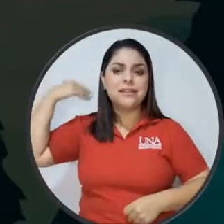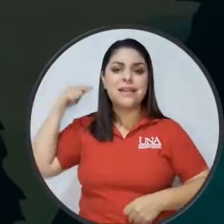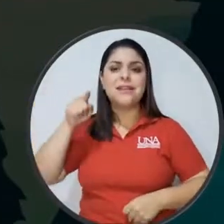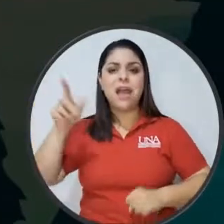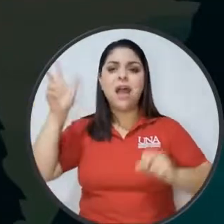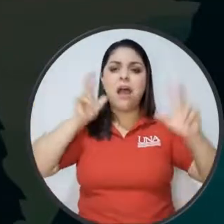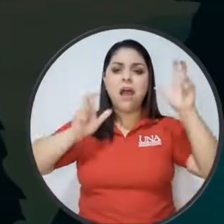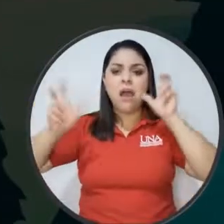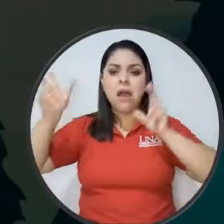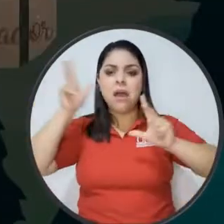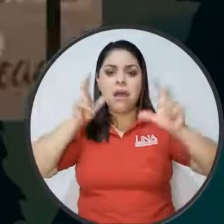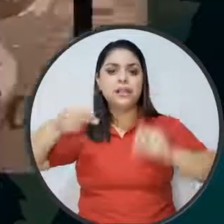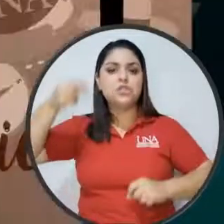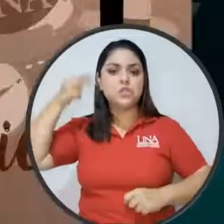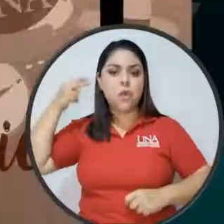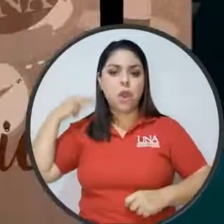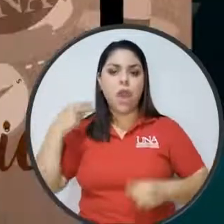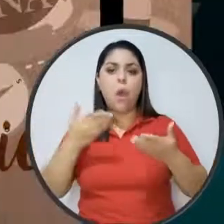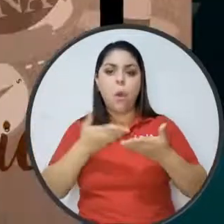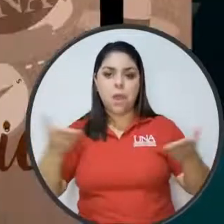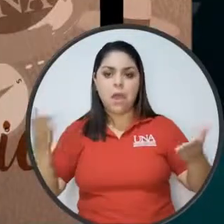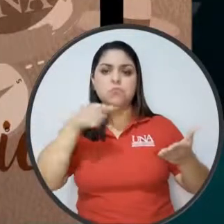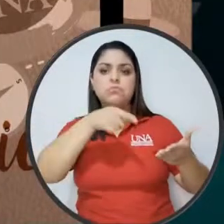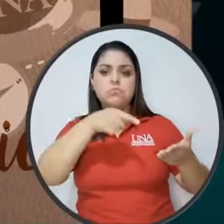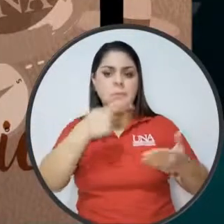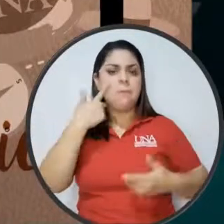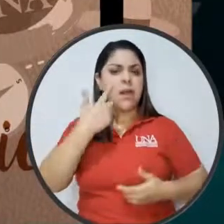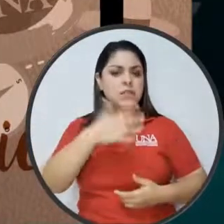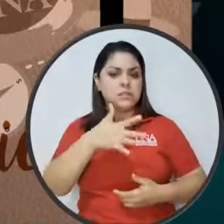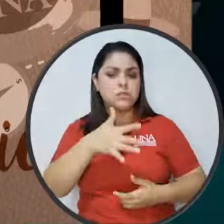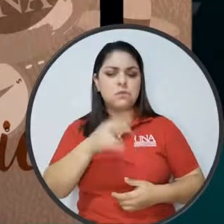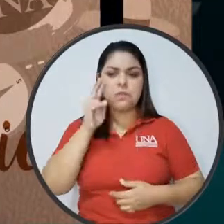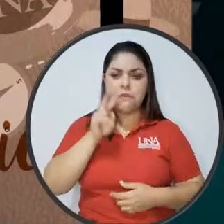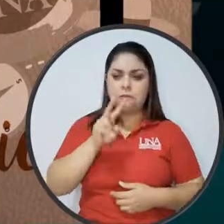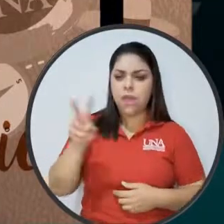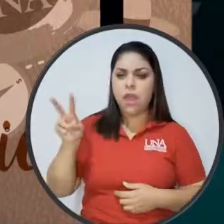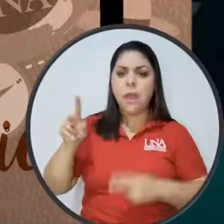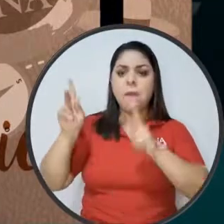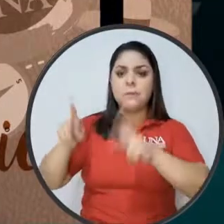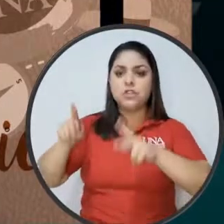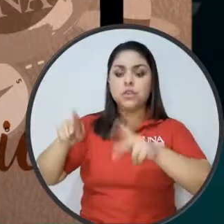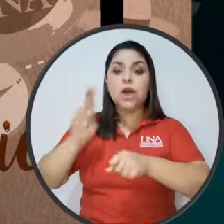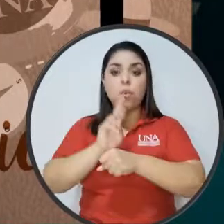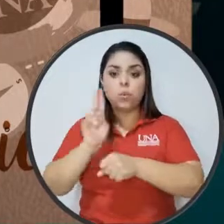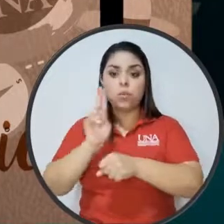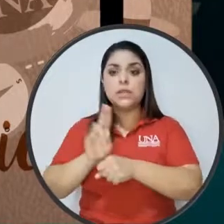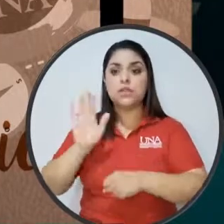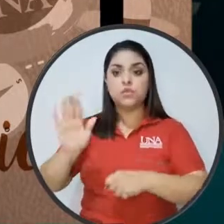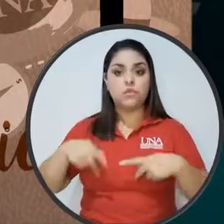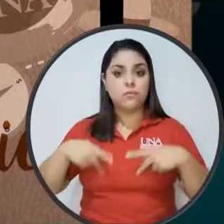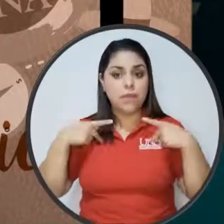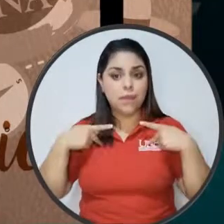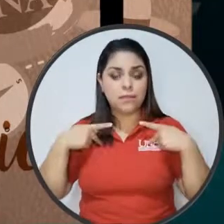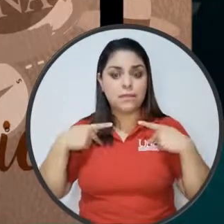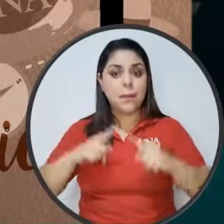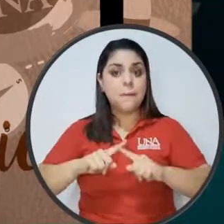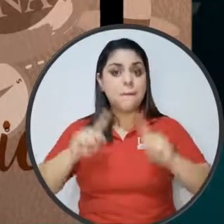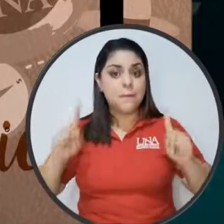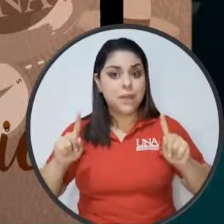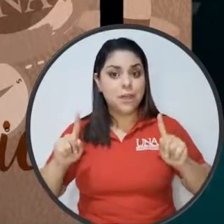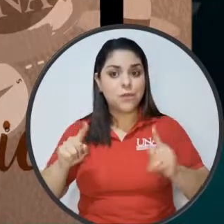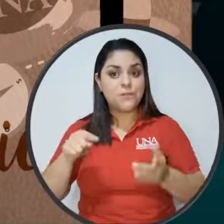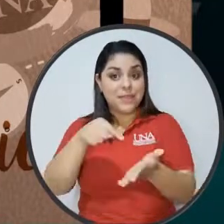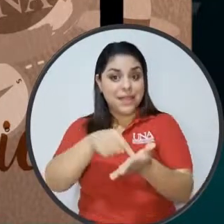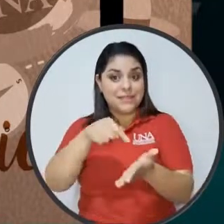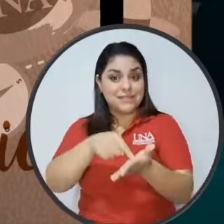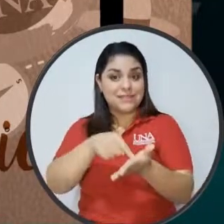había escuchado historias que hablaban de objetos similares y veía cómo las personas los utilizaban en sus vidas.